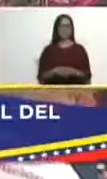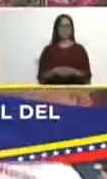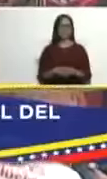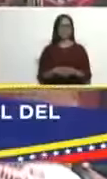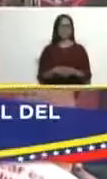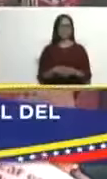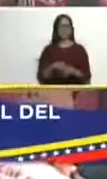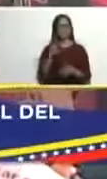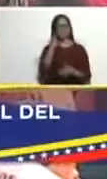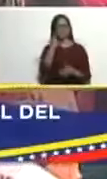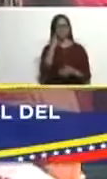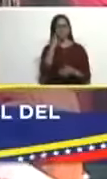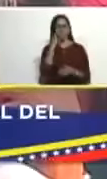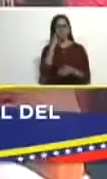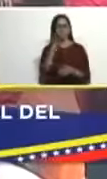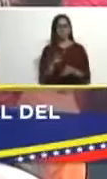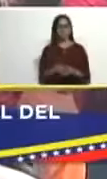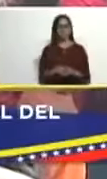Fíjense,